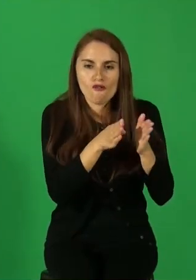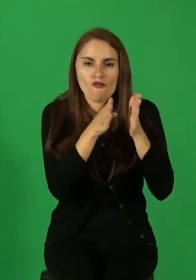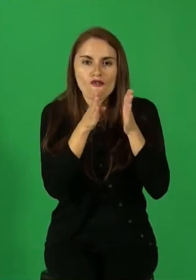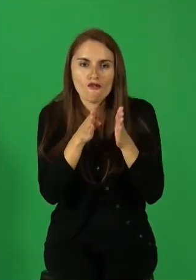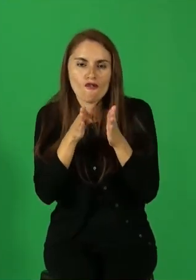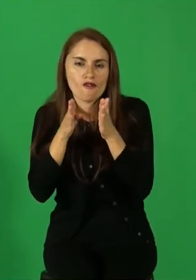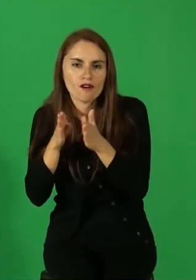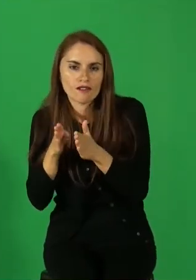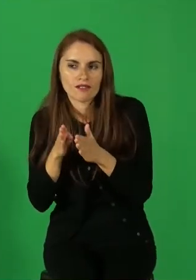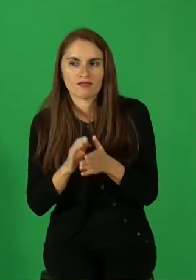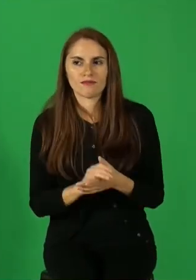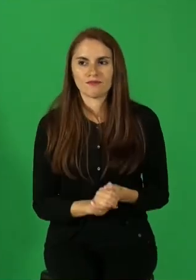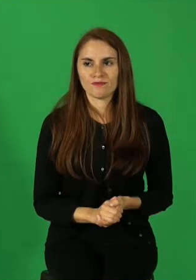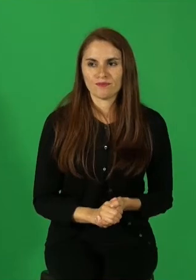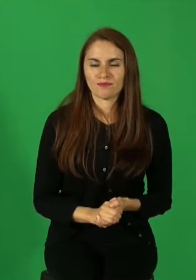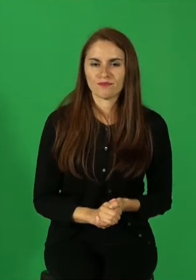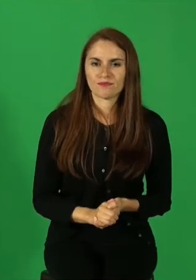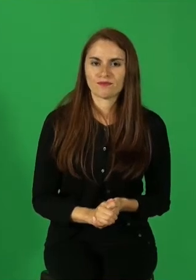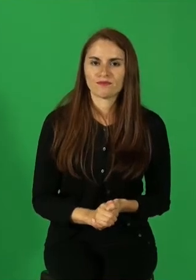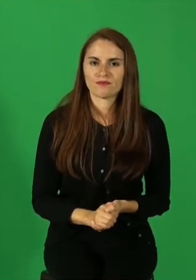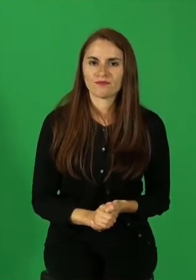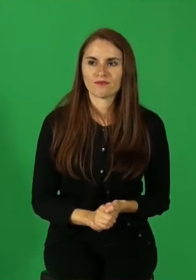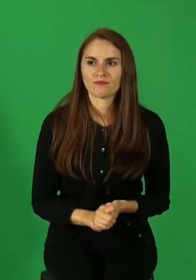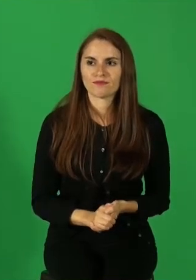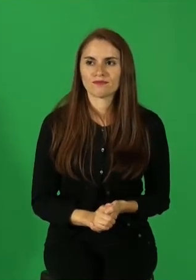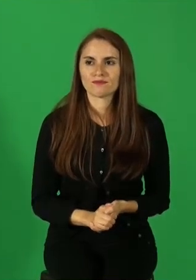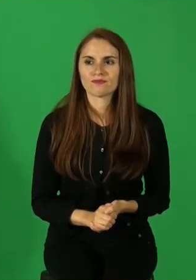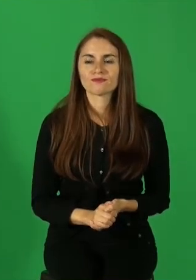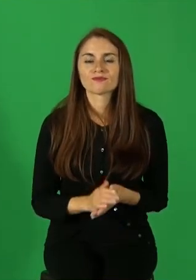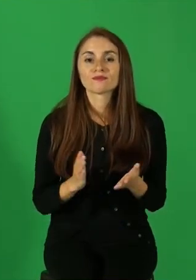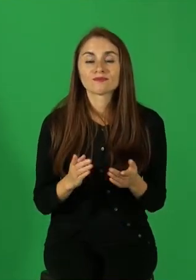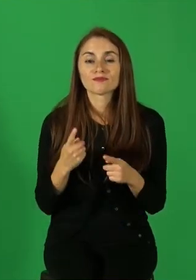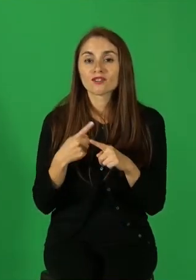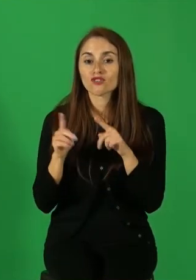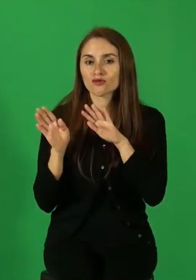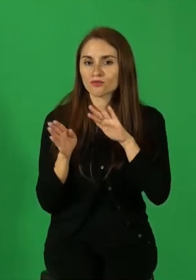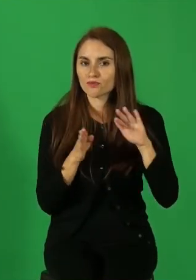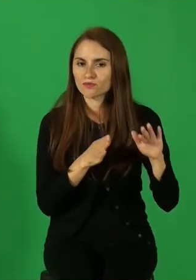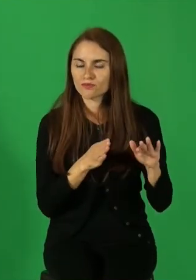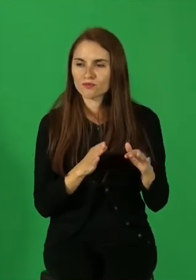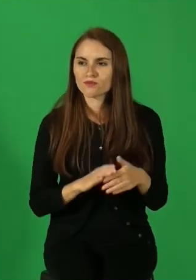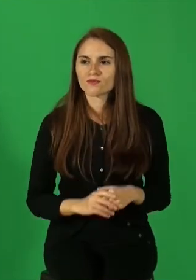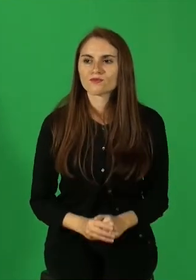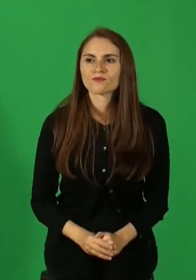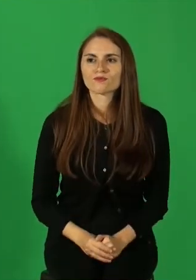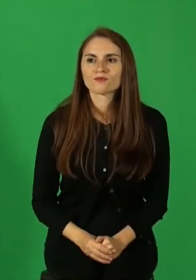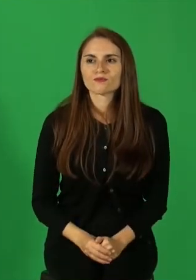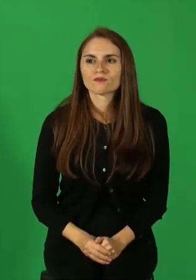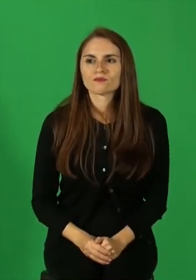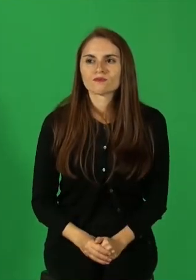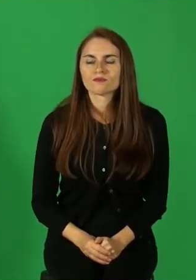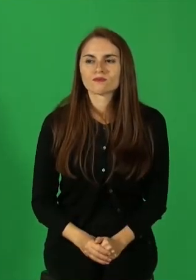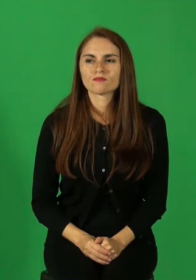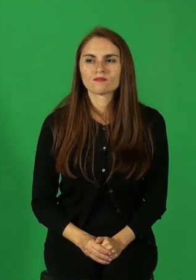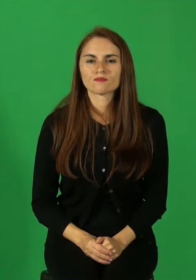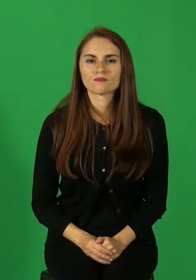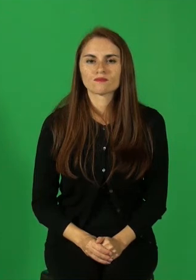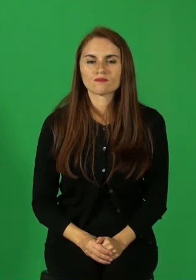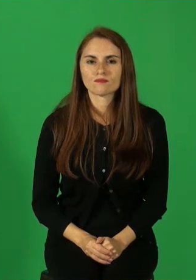En este caso de enumeración. Pasemos al siguiente ejemplo.